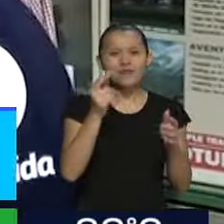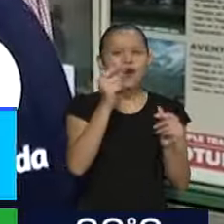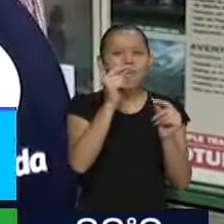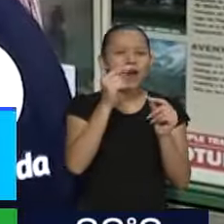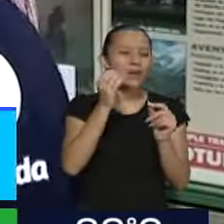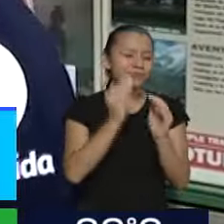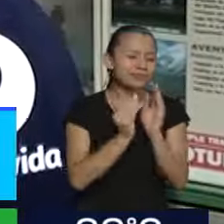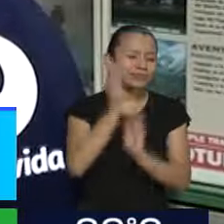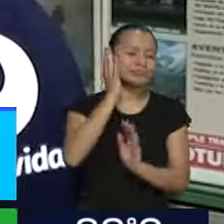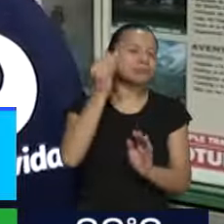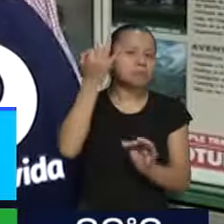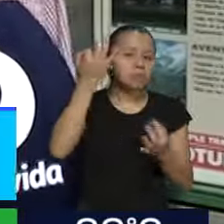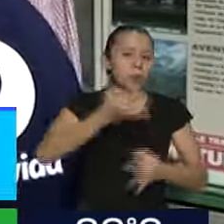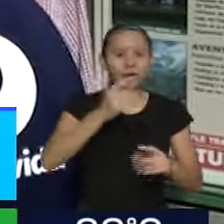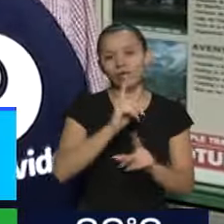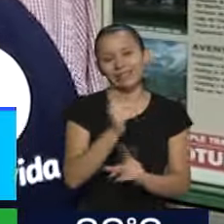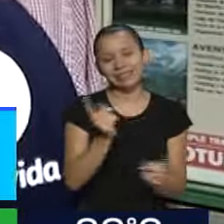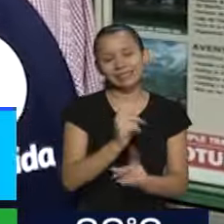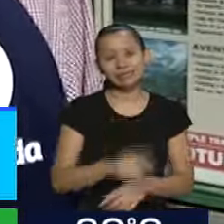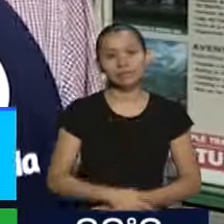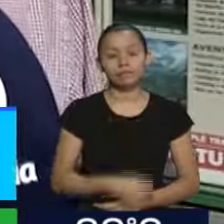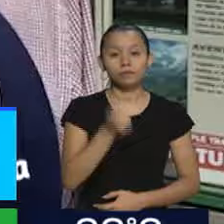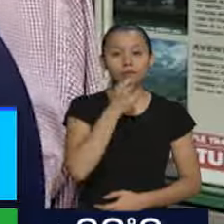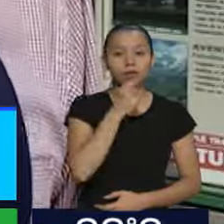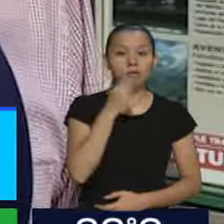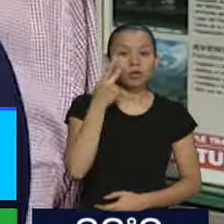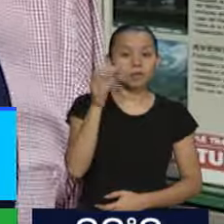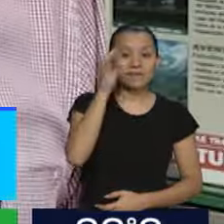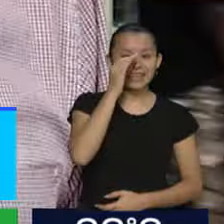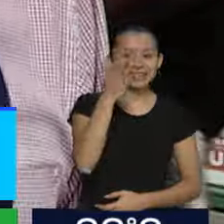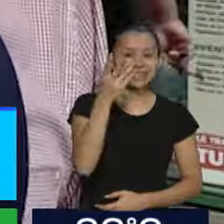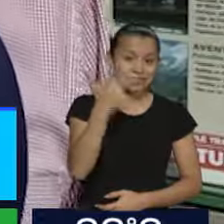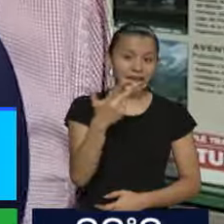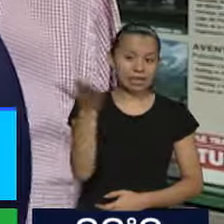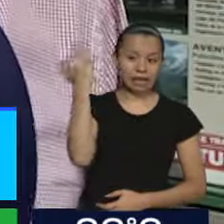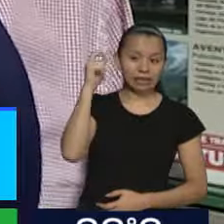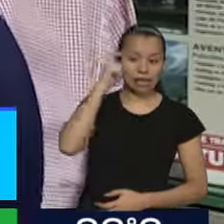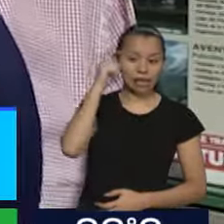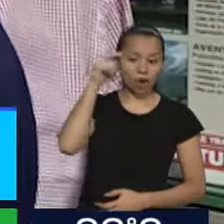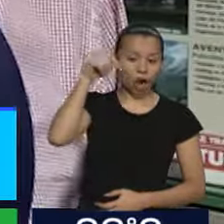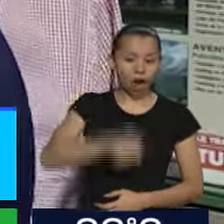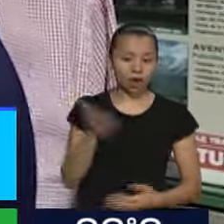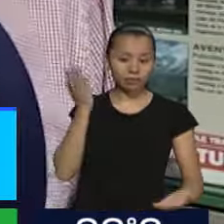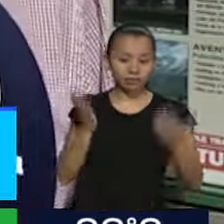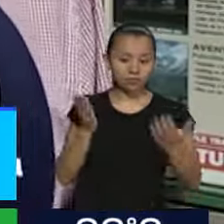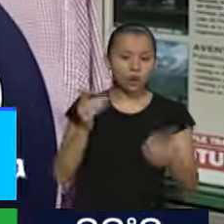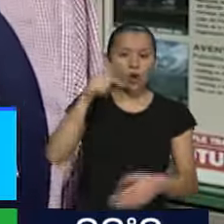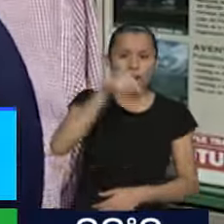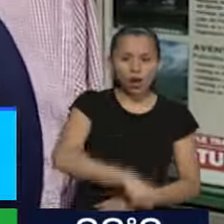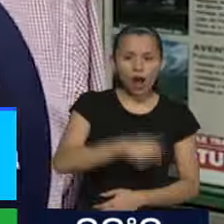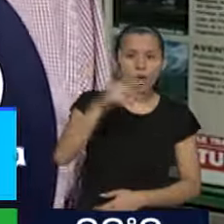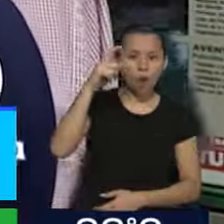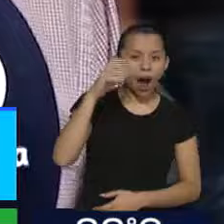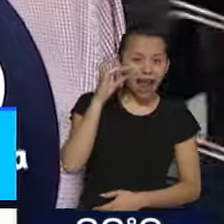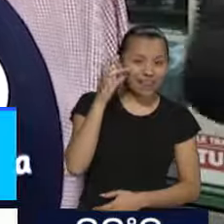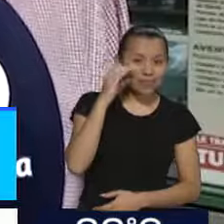hubo en enero del 23 y este, fácilmente hay entre un 30 y un 40% menos, ¿no es